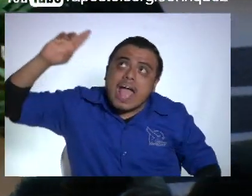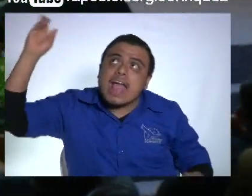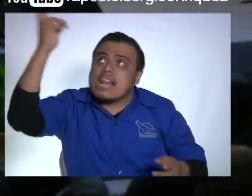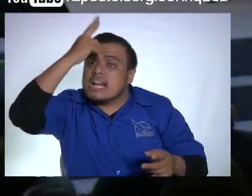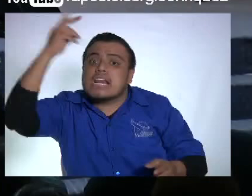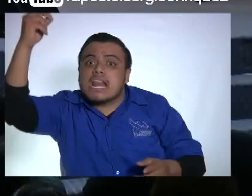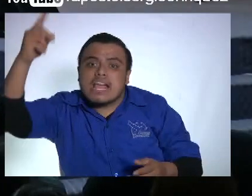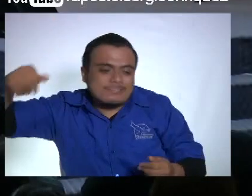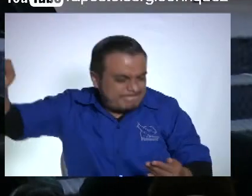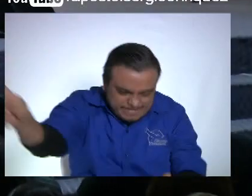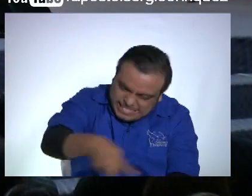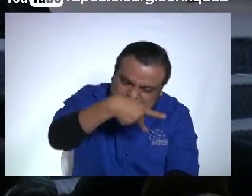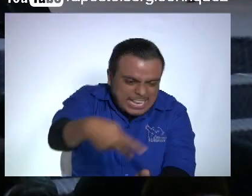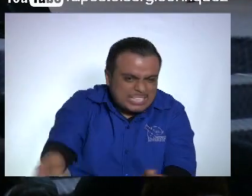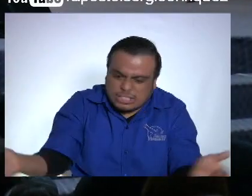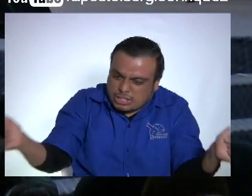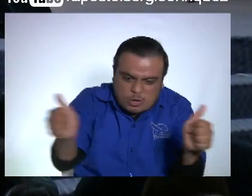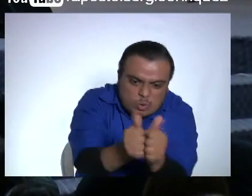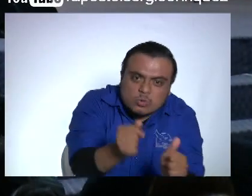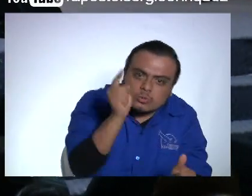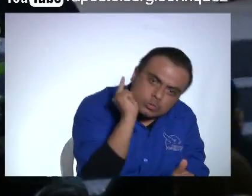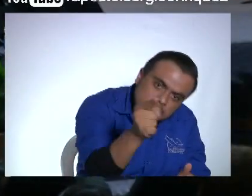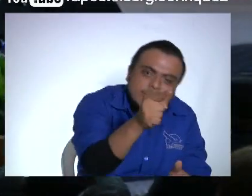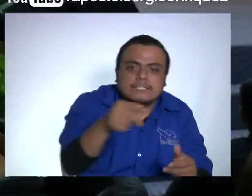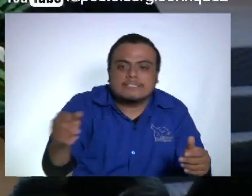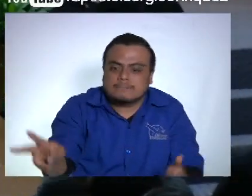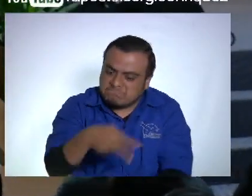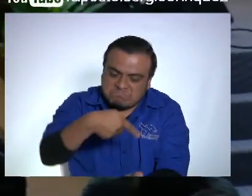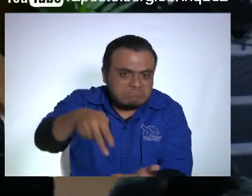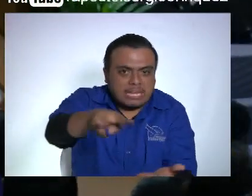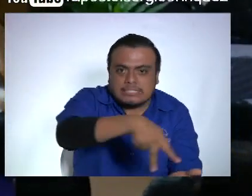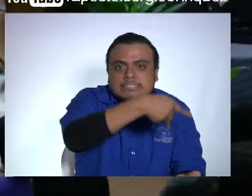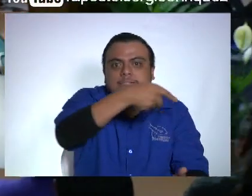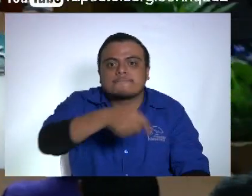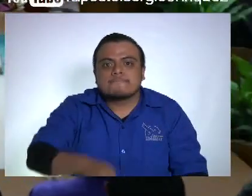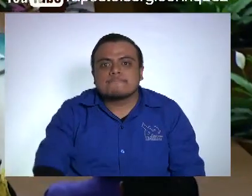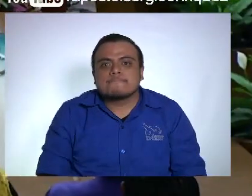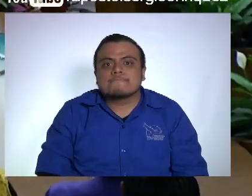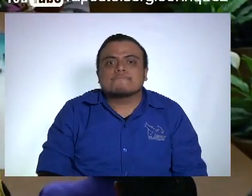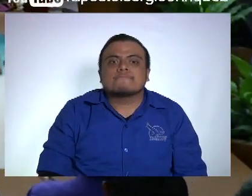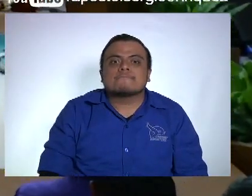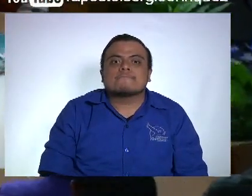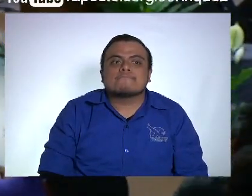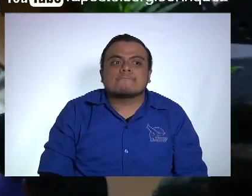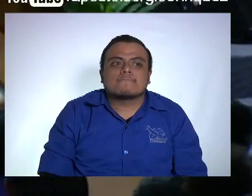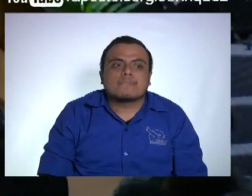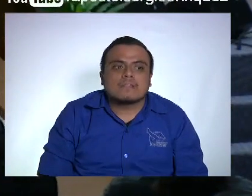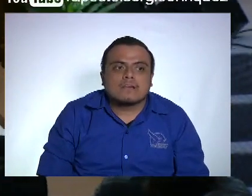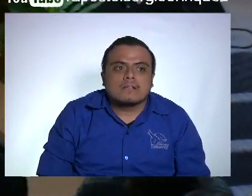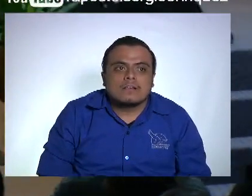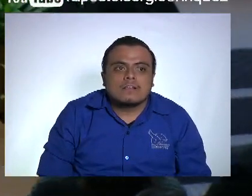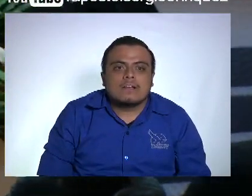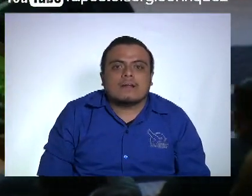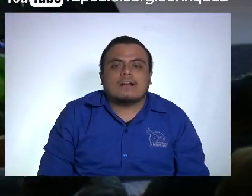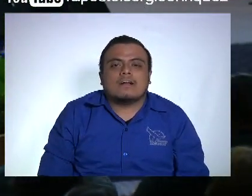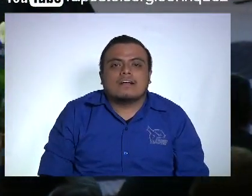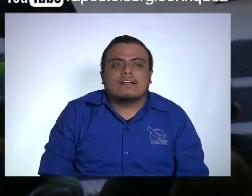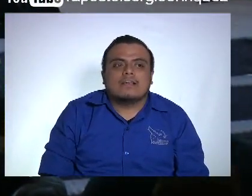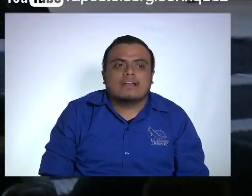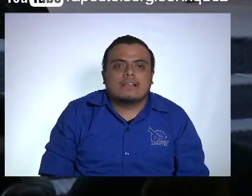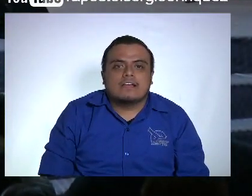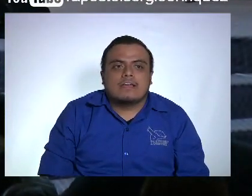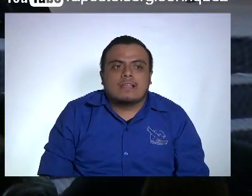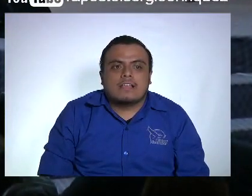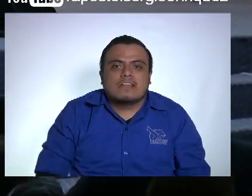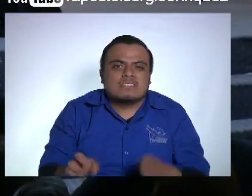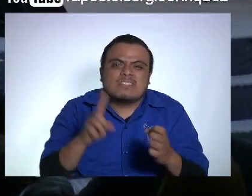Reyes danza juntamente con nosotros, hermano. Así que, hermano, no mastique chicle cuando esté cantándole al Rey de